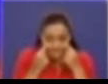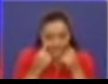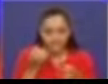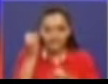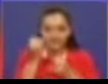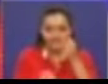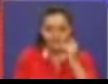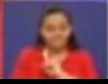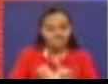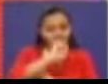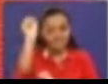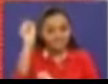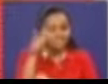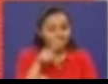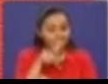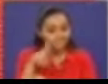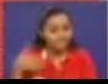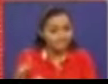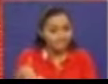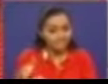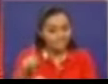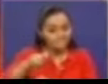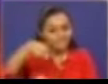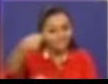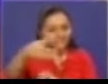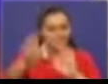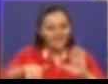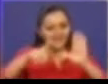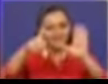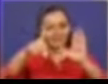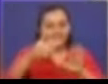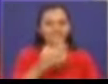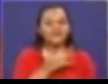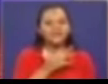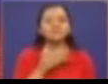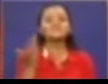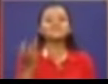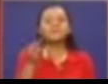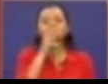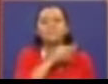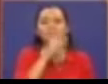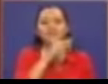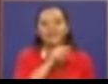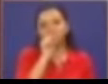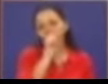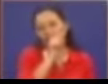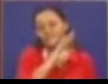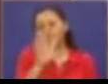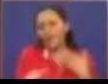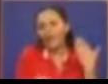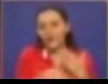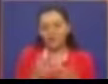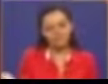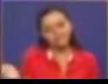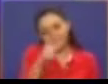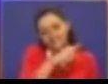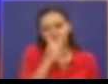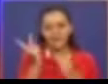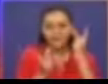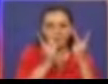Campeonato Nacional del Encebollado el próximo 16 de agosto en Manta, Playa El Murciélago. Todos a visitar Manta y